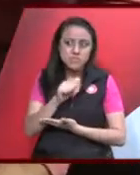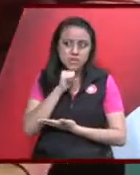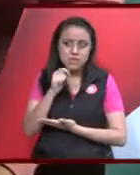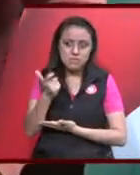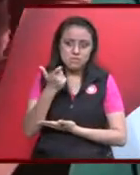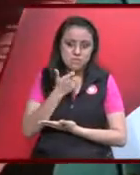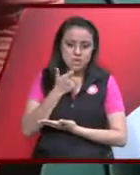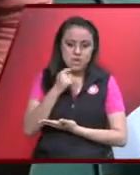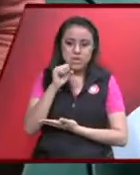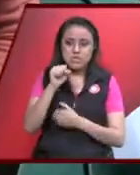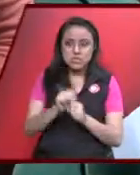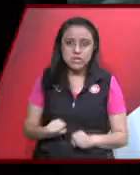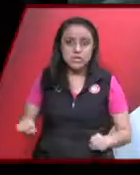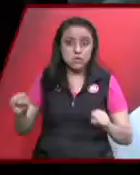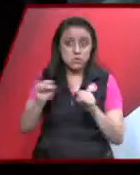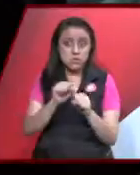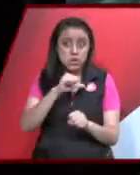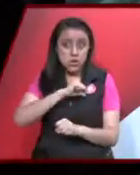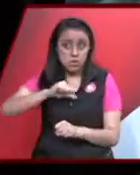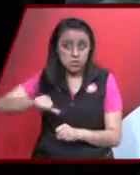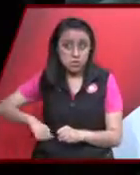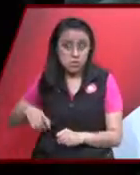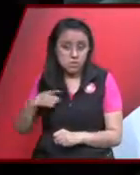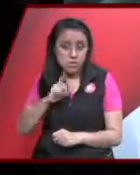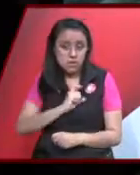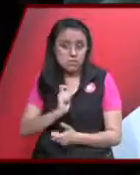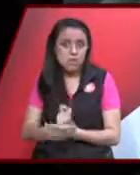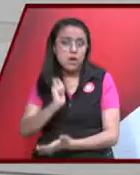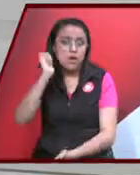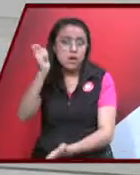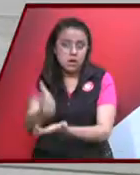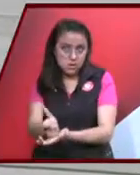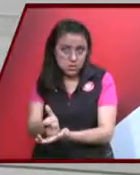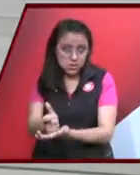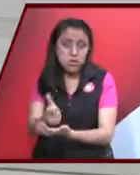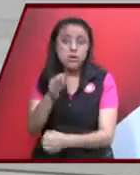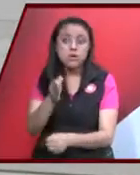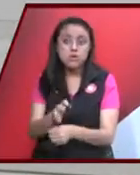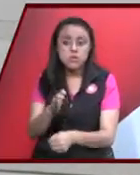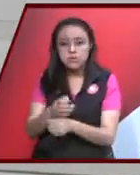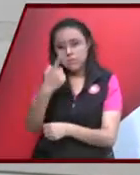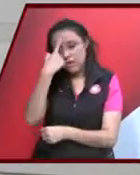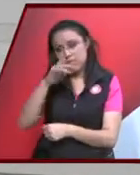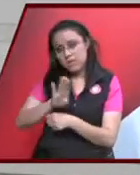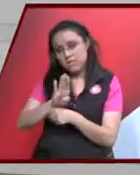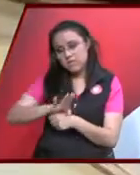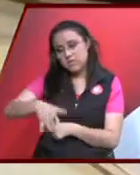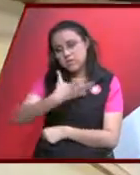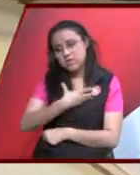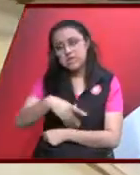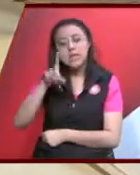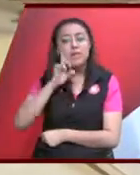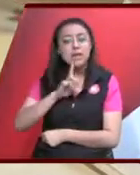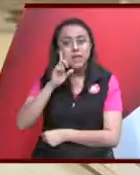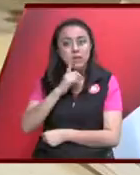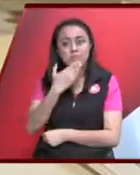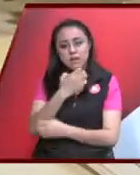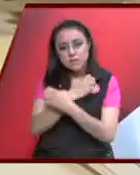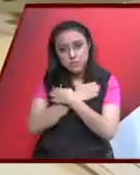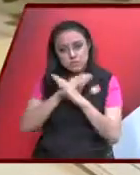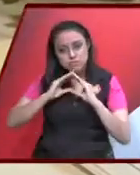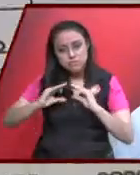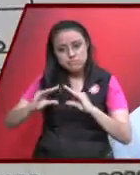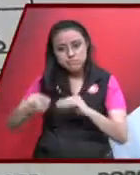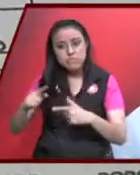un seguro de vida que el ayuntamiento le debe de pagar. En este caso, pues es para beneficio de mis hijas y para su educación.